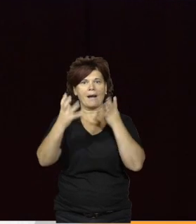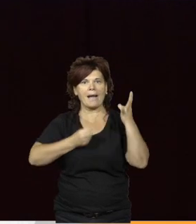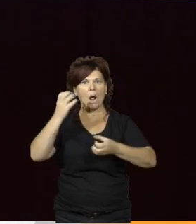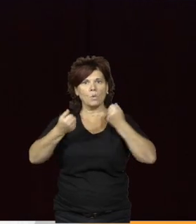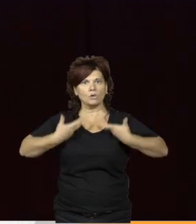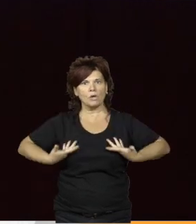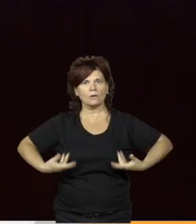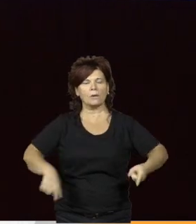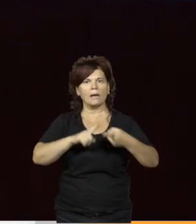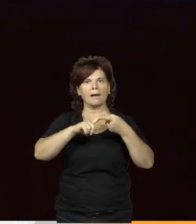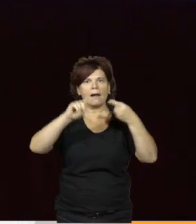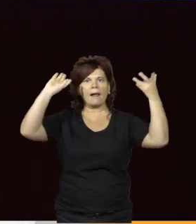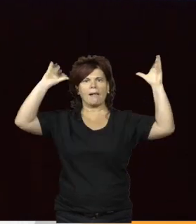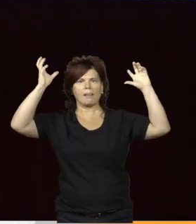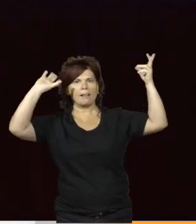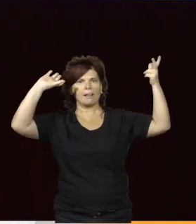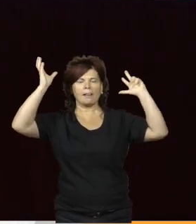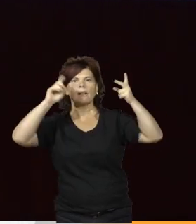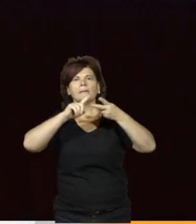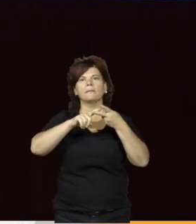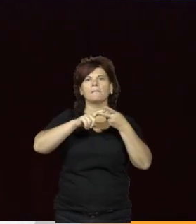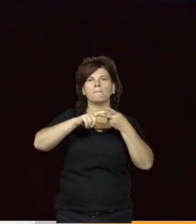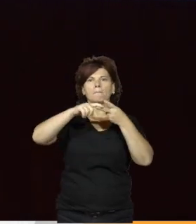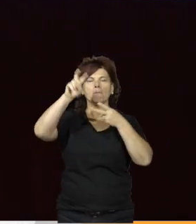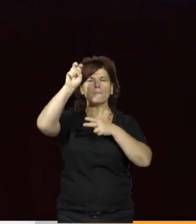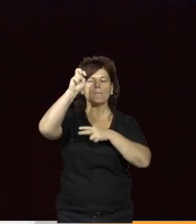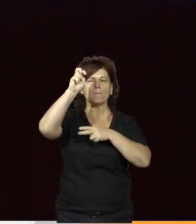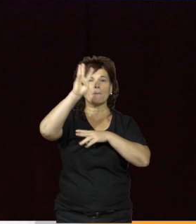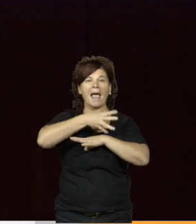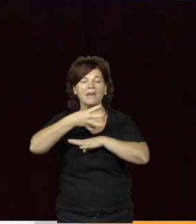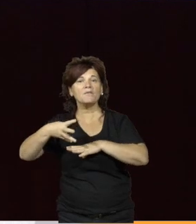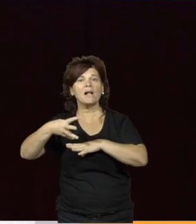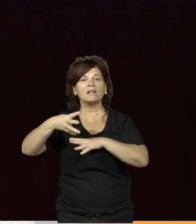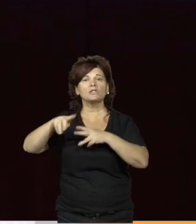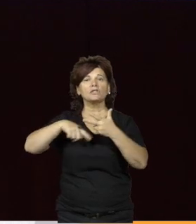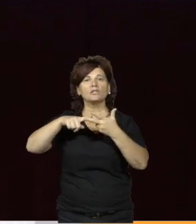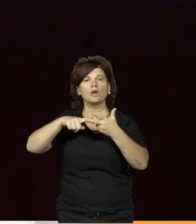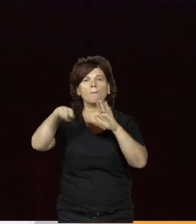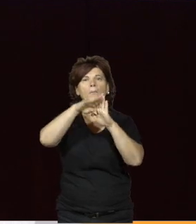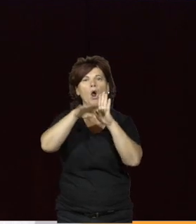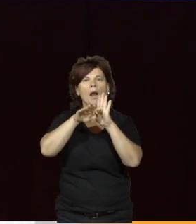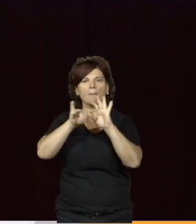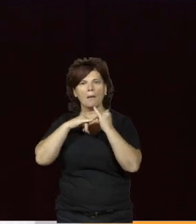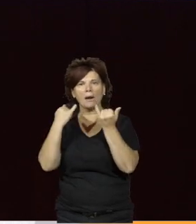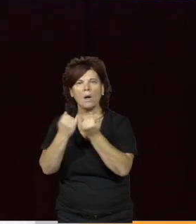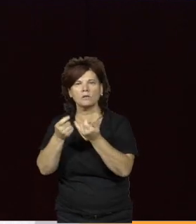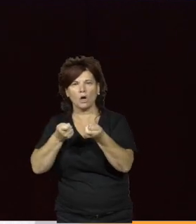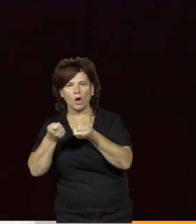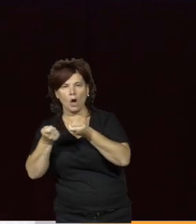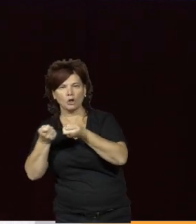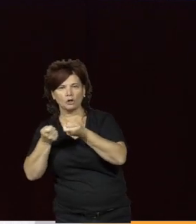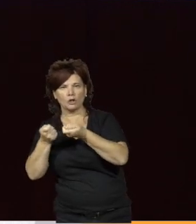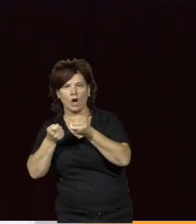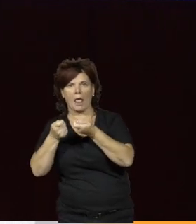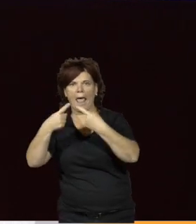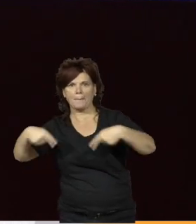cambio climático, planificación forestal, y el programa de evaluación y control de